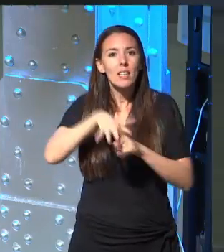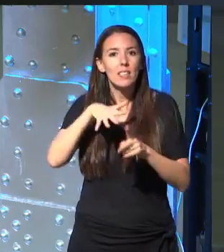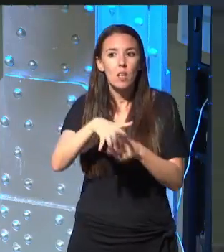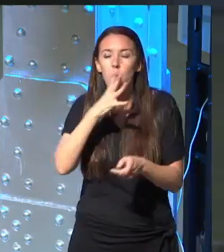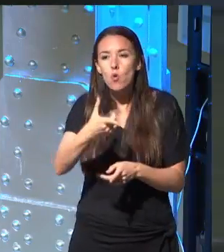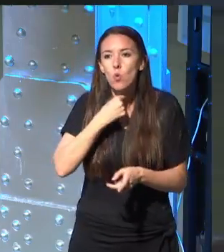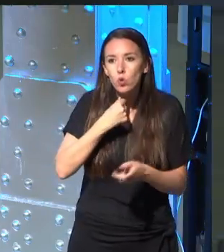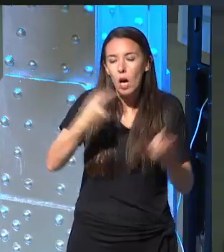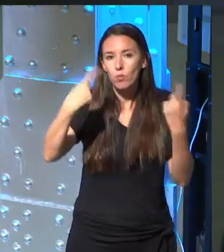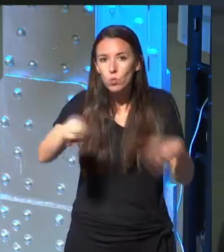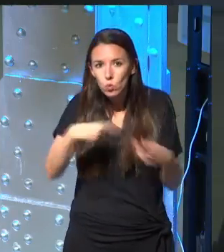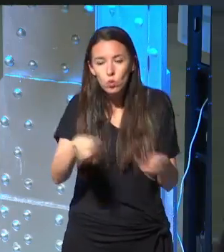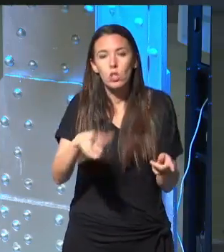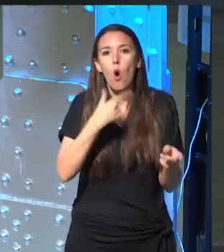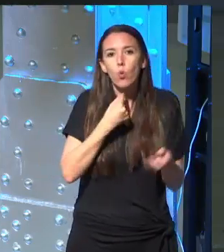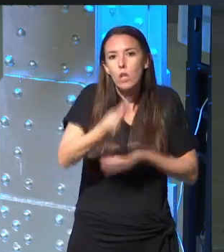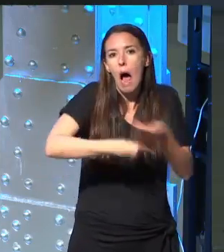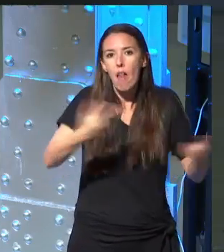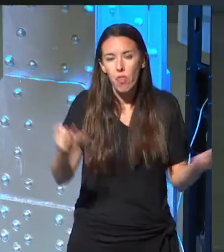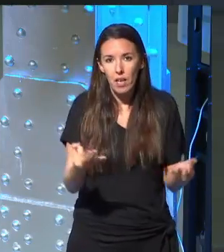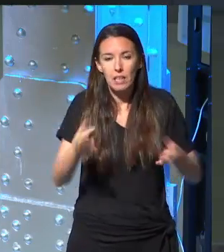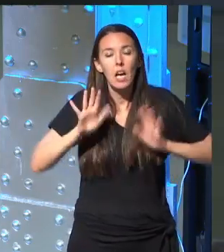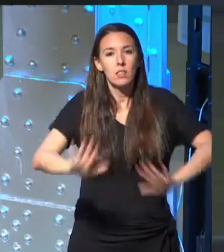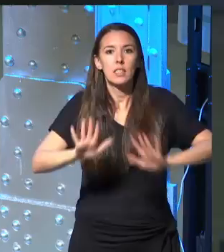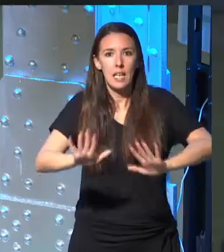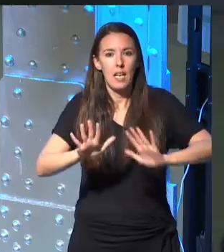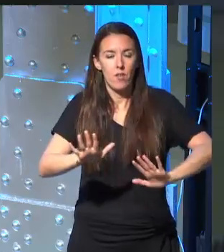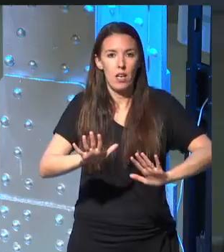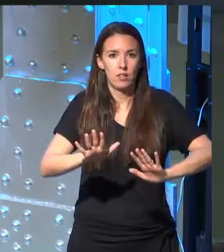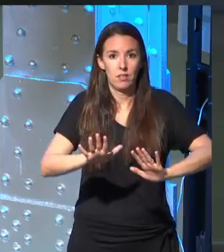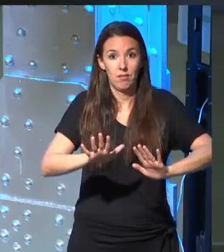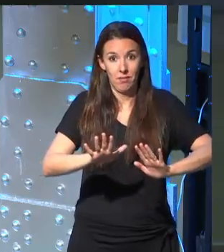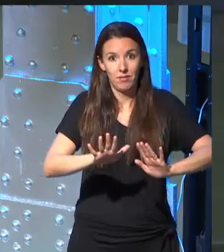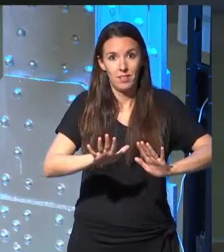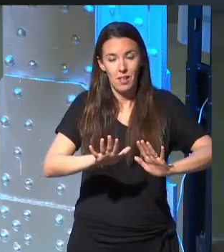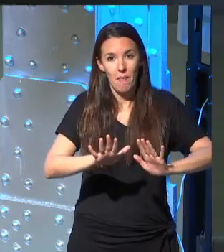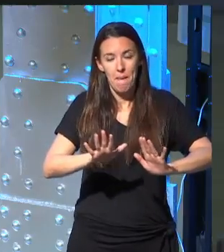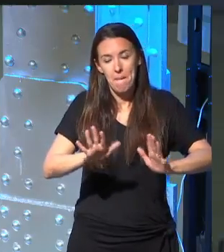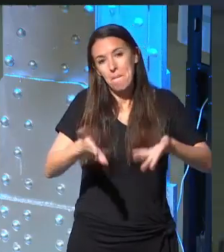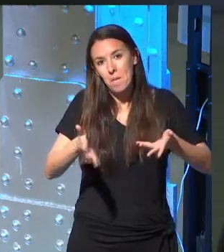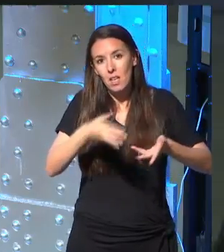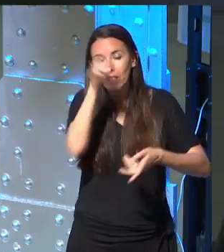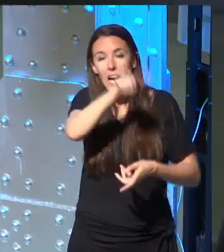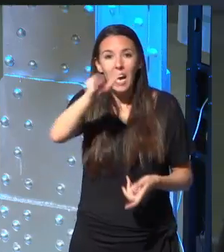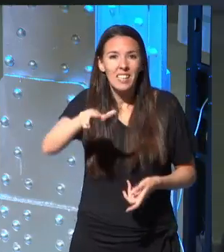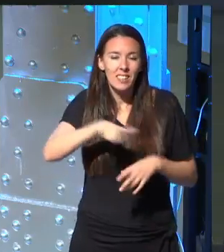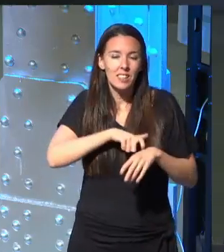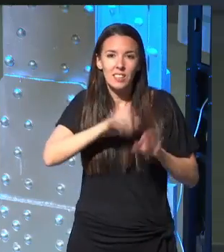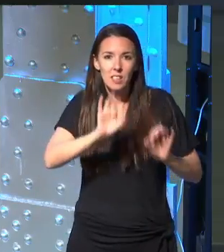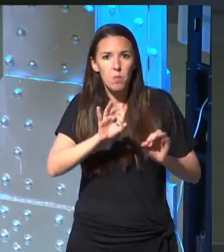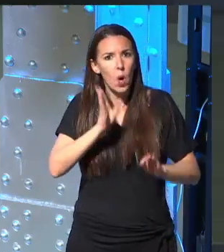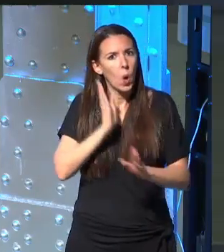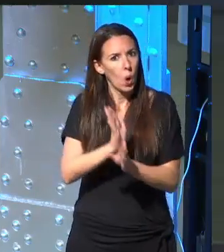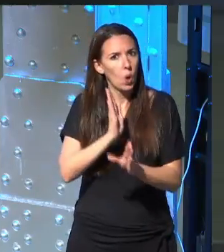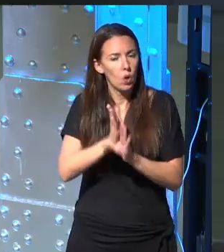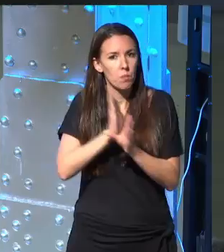te gusta su música, te gusta lo que hace y ya te quedas ahí y ya está. O sea, este tipo de gente pues ves que mantiene este